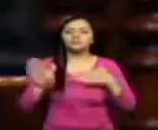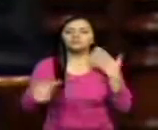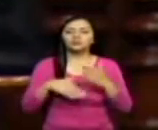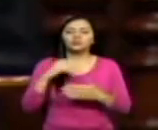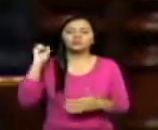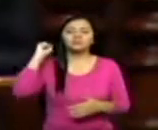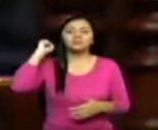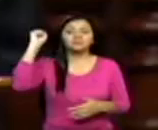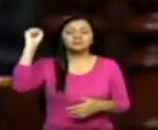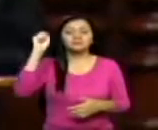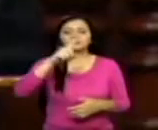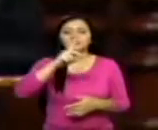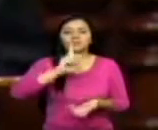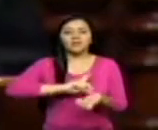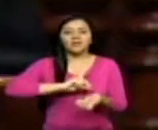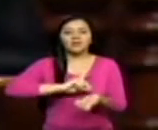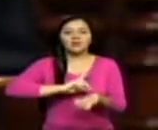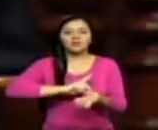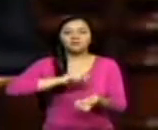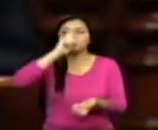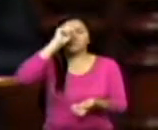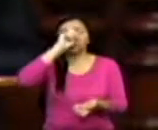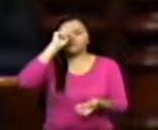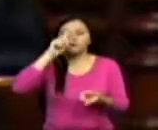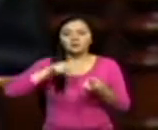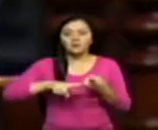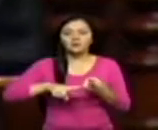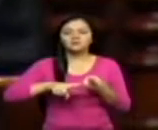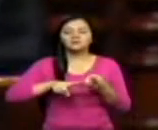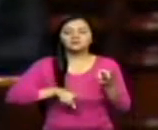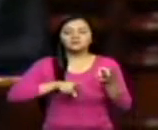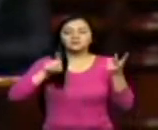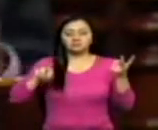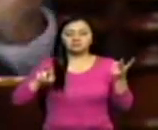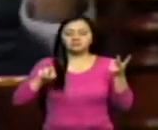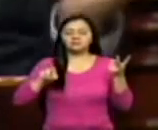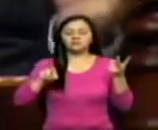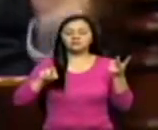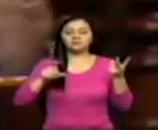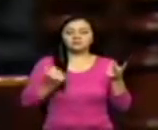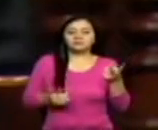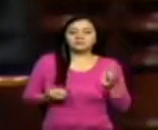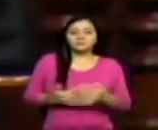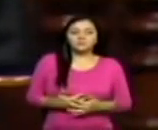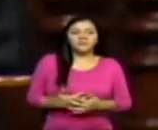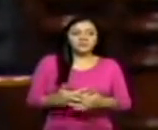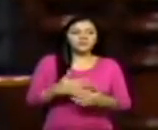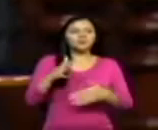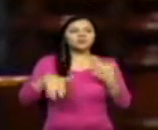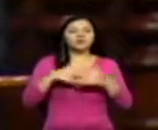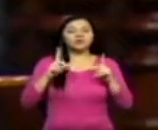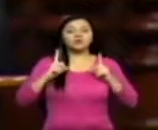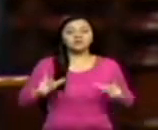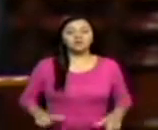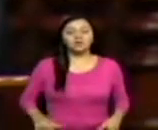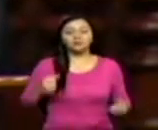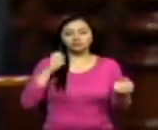heroicos médicos, enfermeras, obstetras y todo el personal de salud